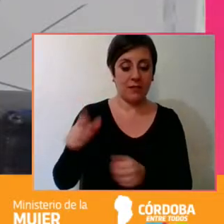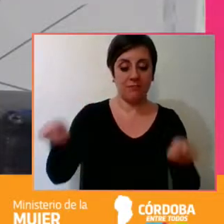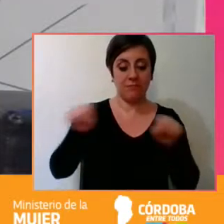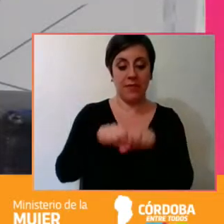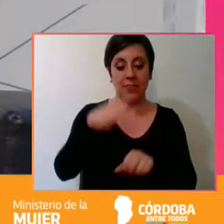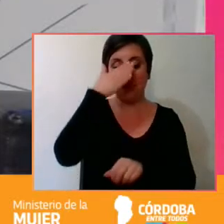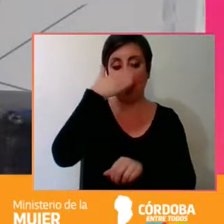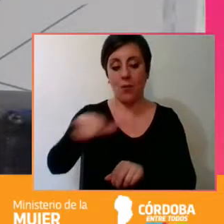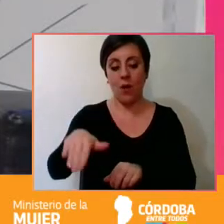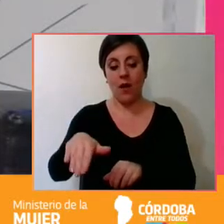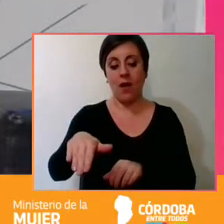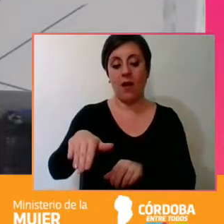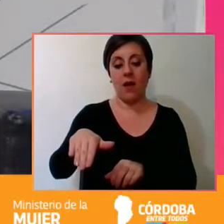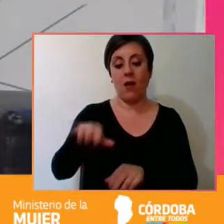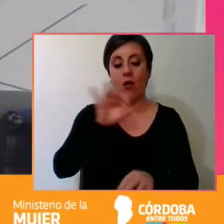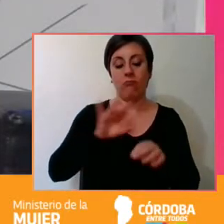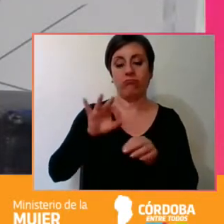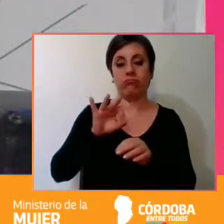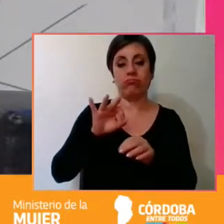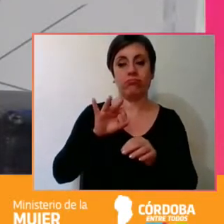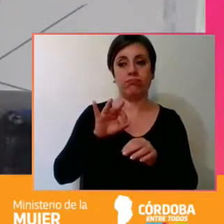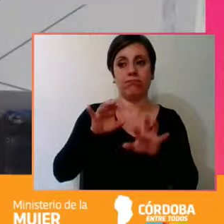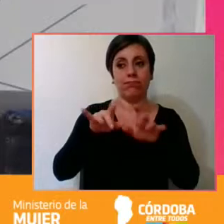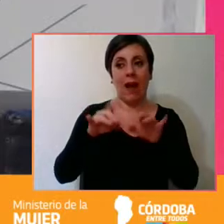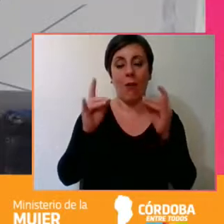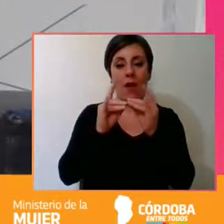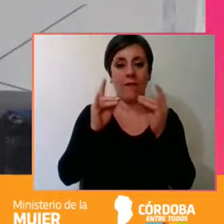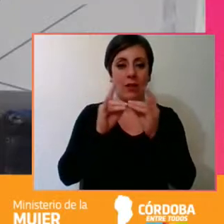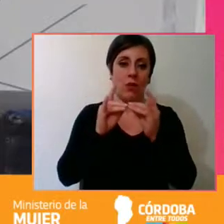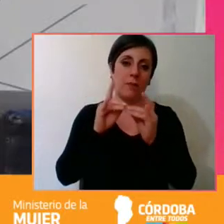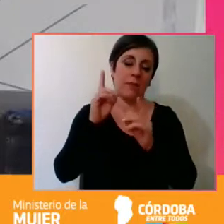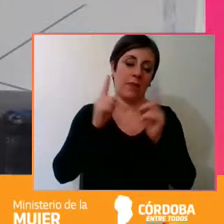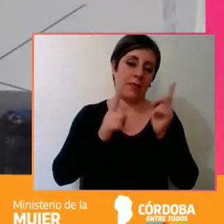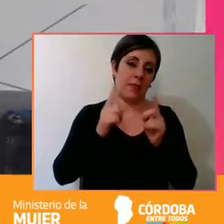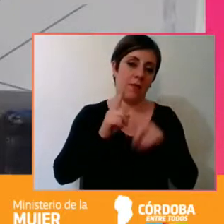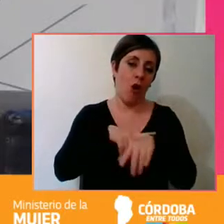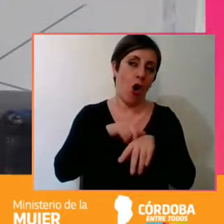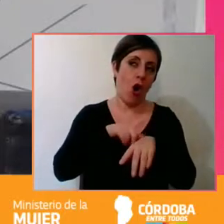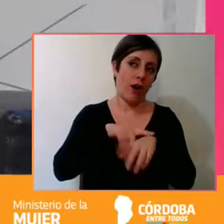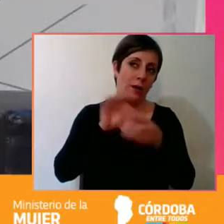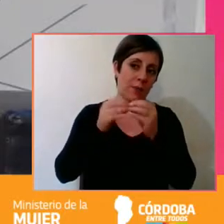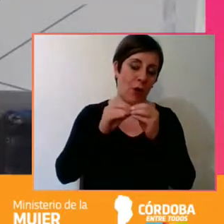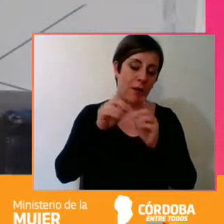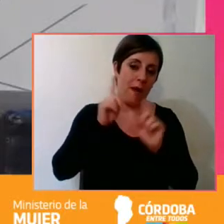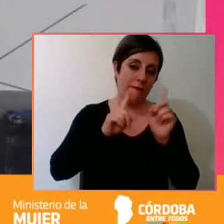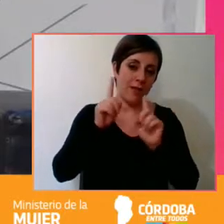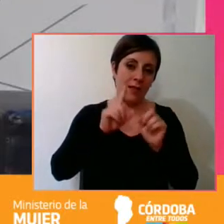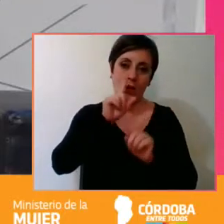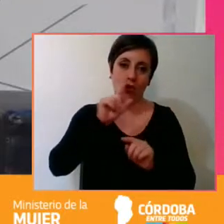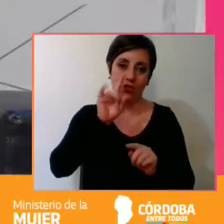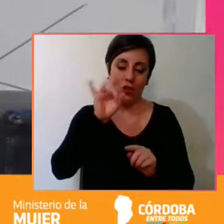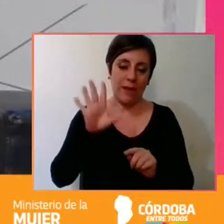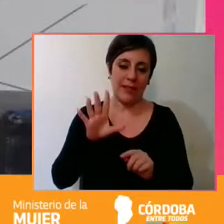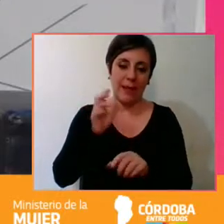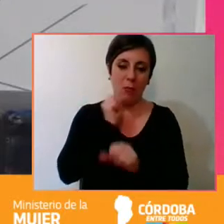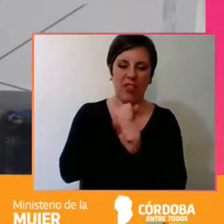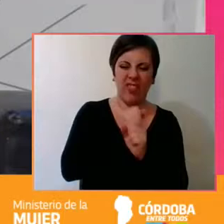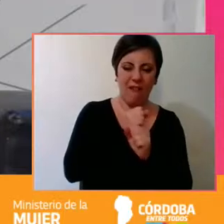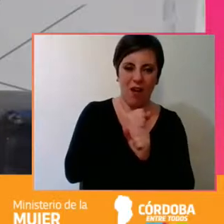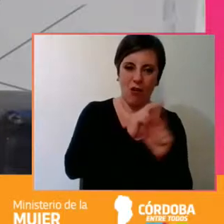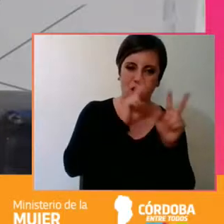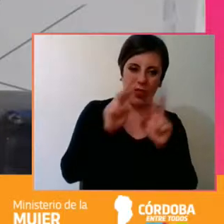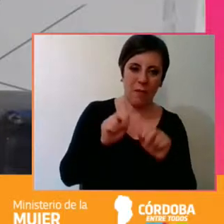luego a través del aula virtual por las diferentes dificultades también horarias que pueden tener, no solo laborales, sino también por vivir en